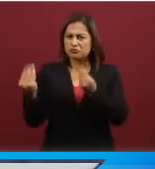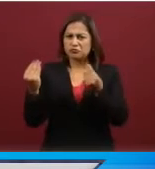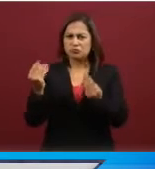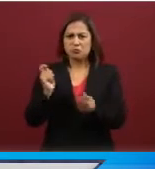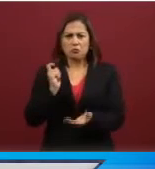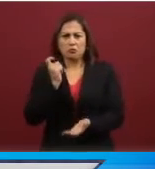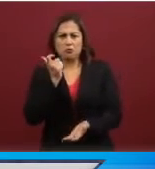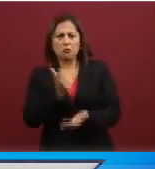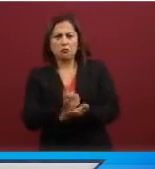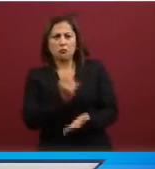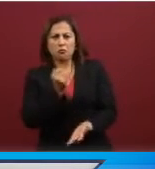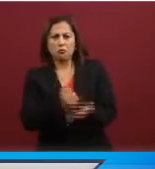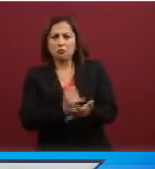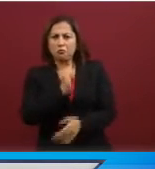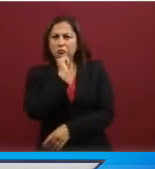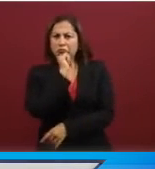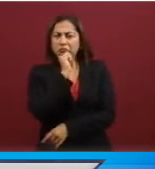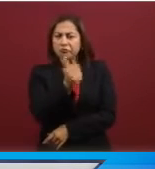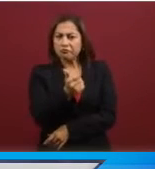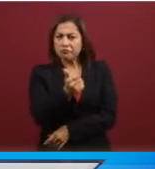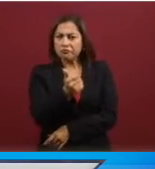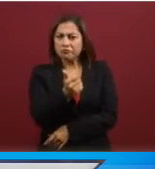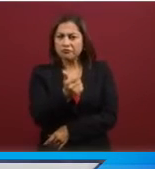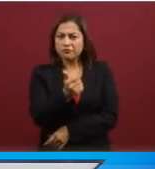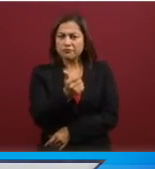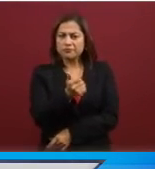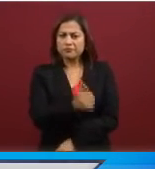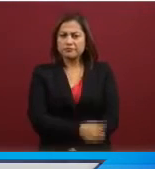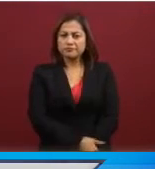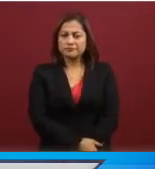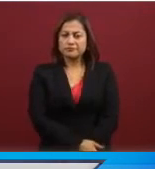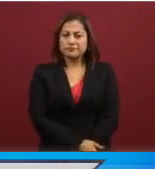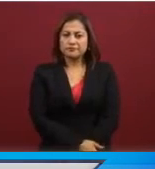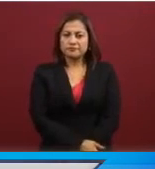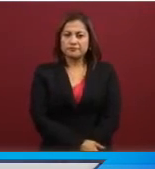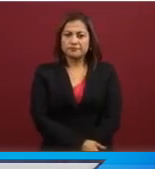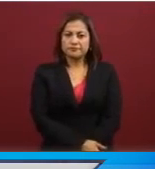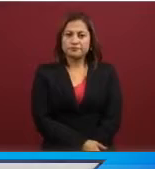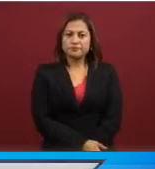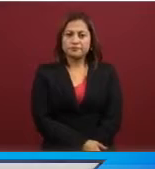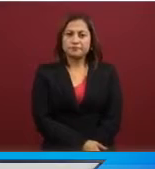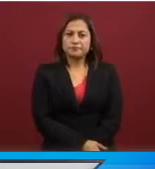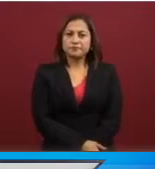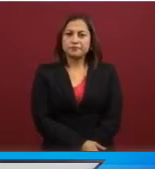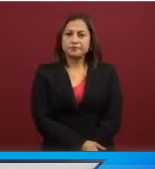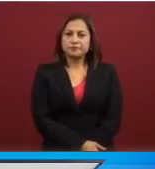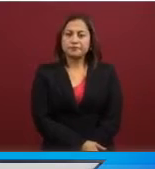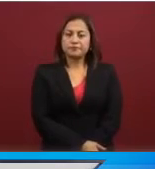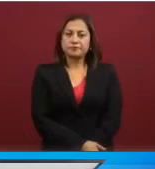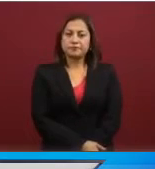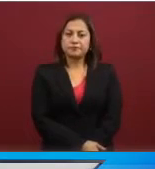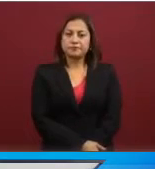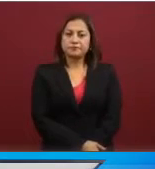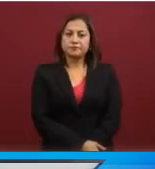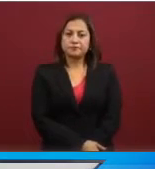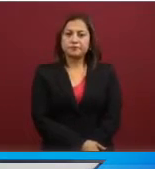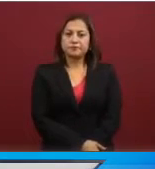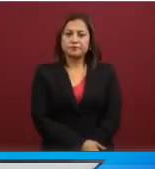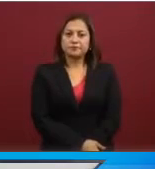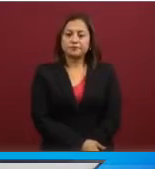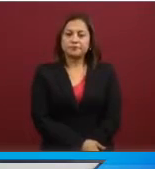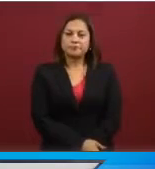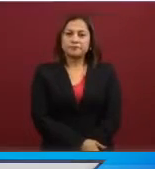condonación. Es parte de las prácticas hipócritas del conservadurismo, en donde pretendían que el comercio informal pagara impuestos, mientras que las